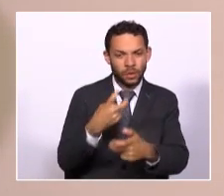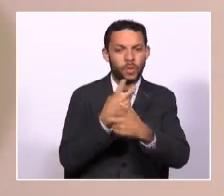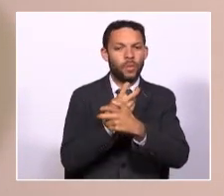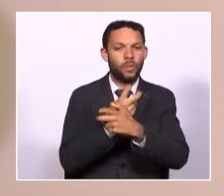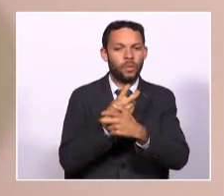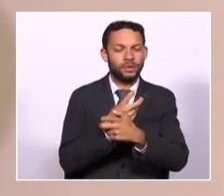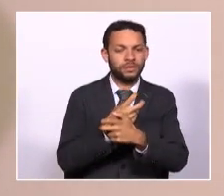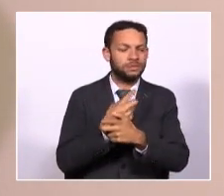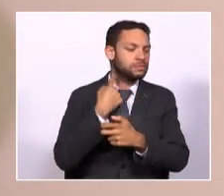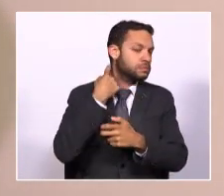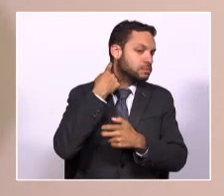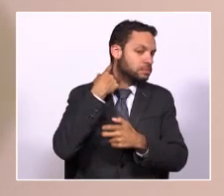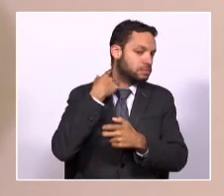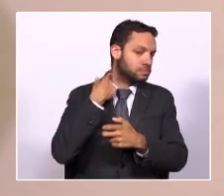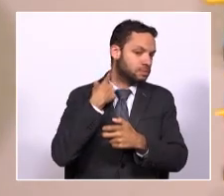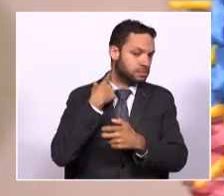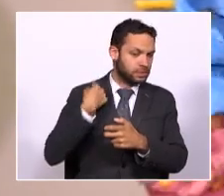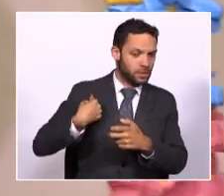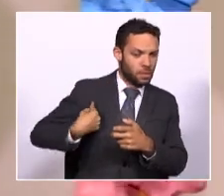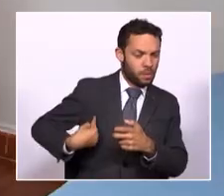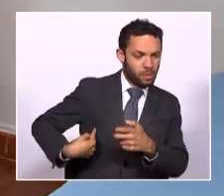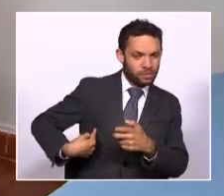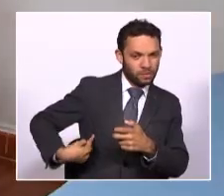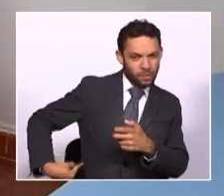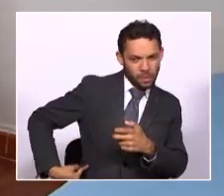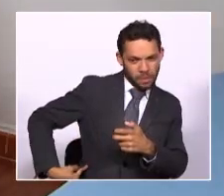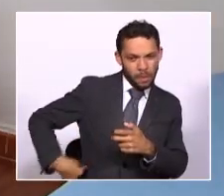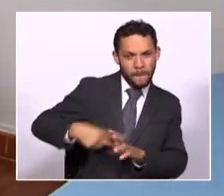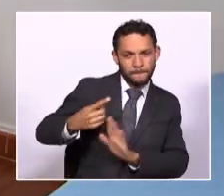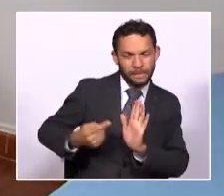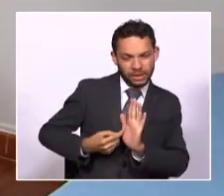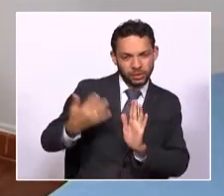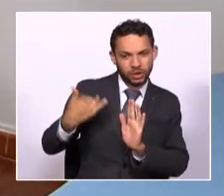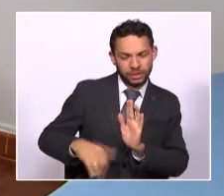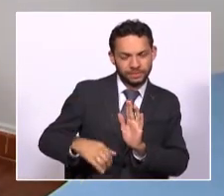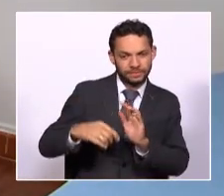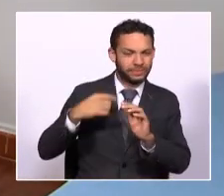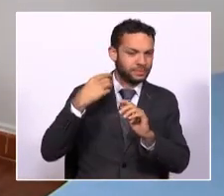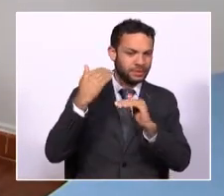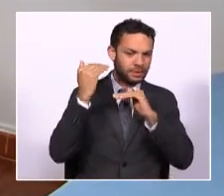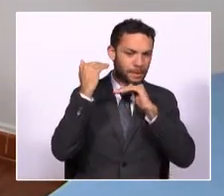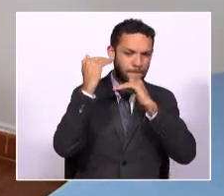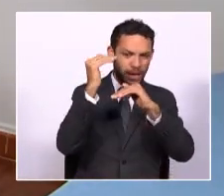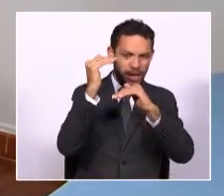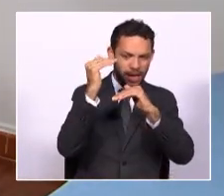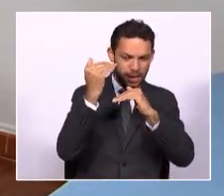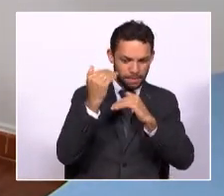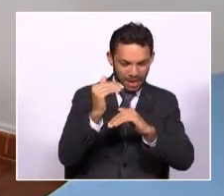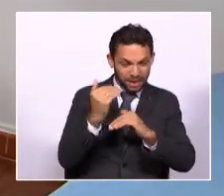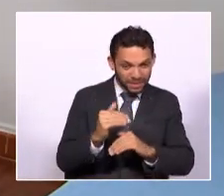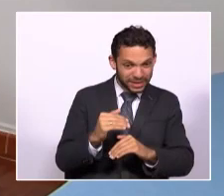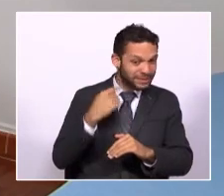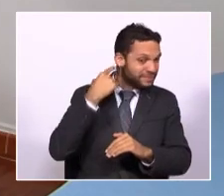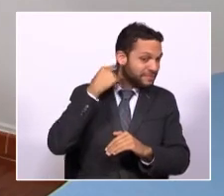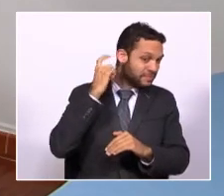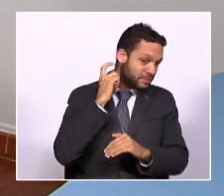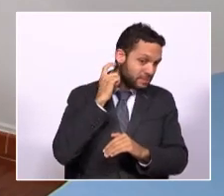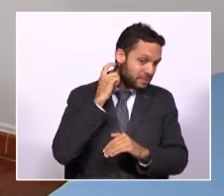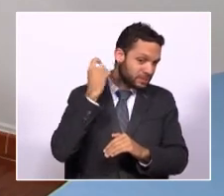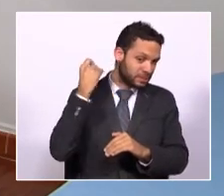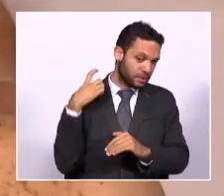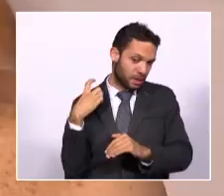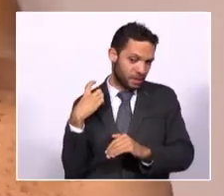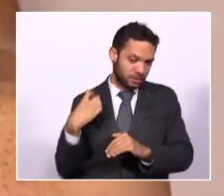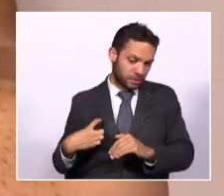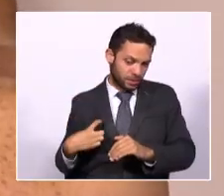cervical, dorsal y lumbar. Esa pequeña curvatura la utiliza el cuerpo o la utiliza la columna para poder